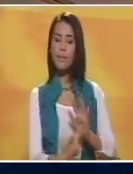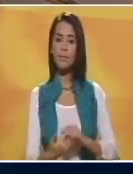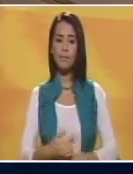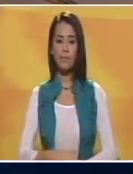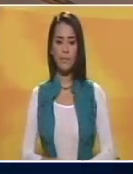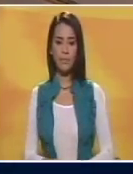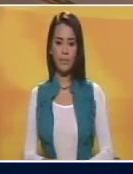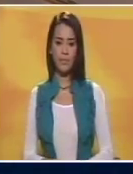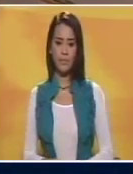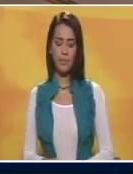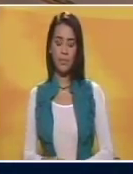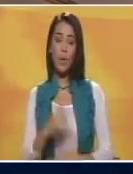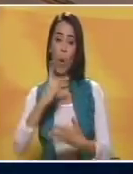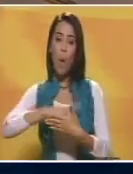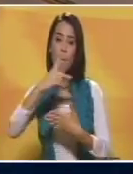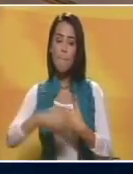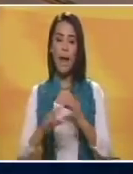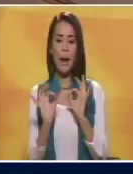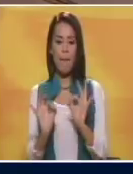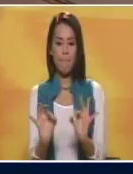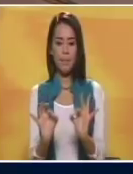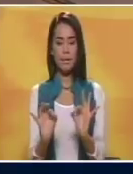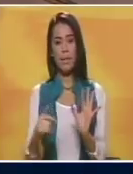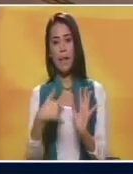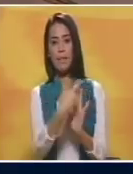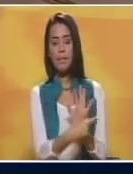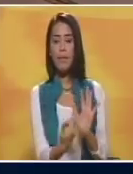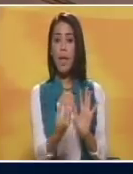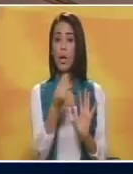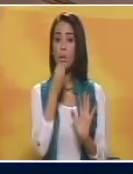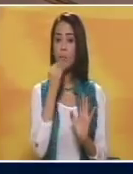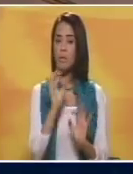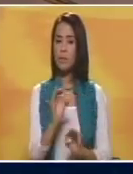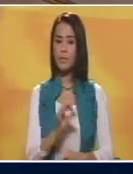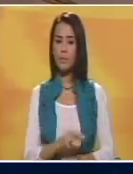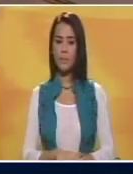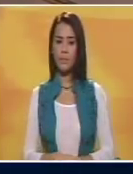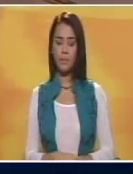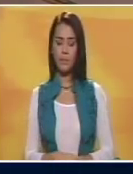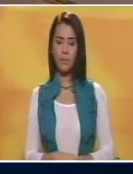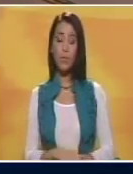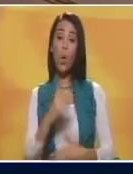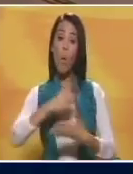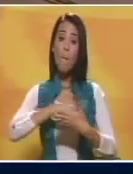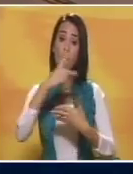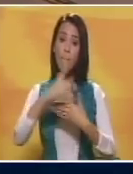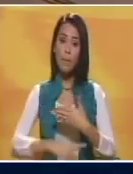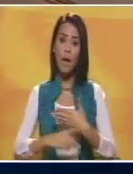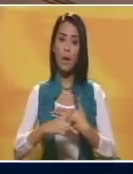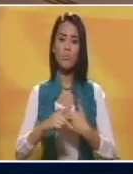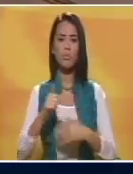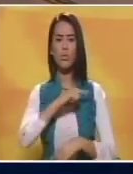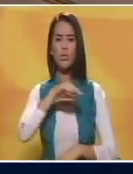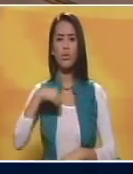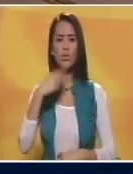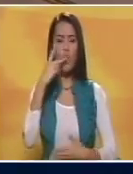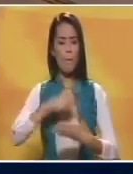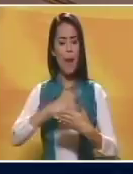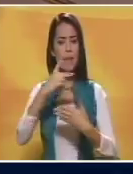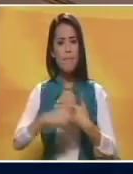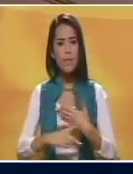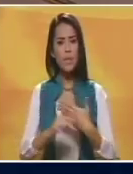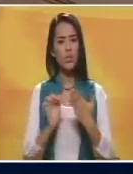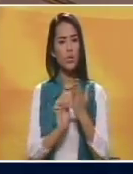trazado un plan especial de abastecimiento para el país, un plan cuatrimestre, donde nosotros teníamos una planificación